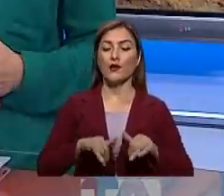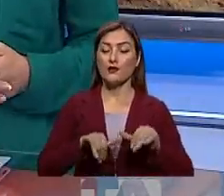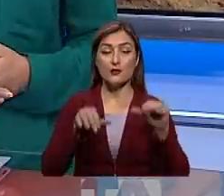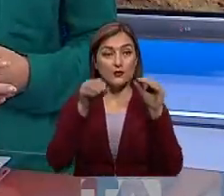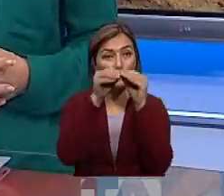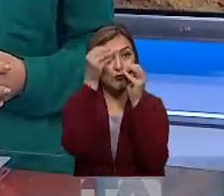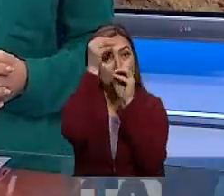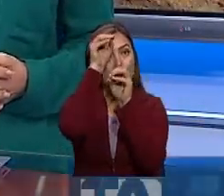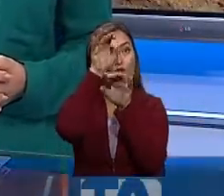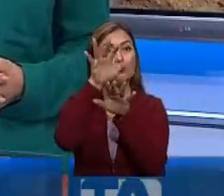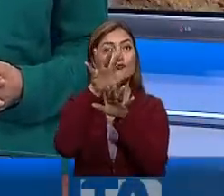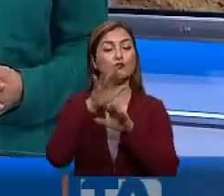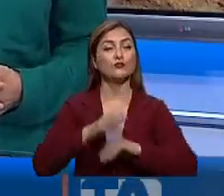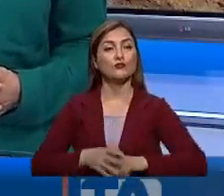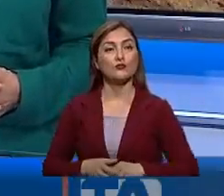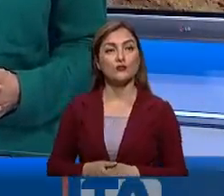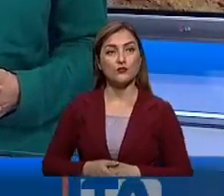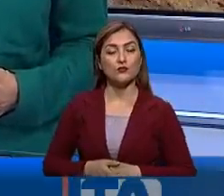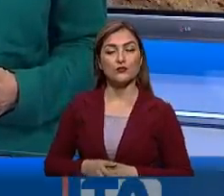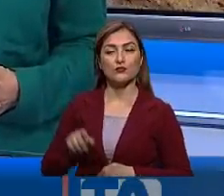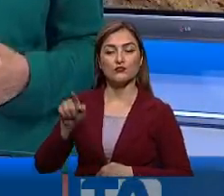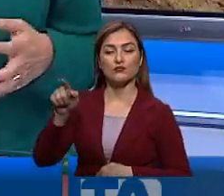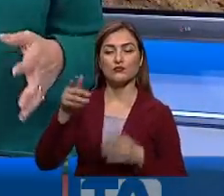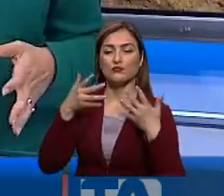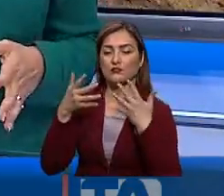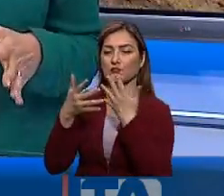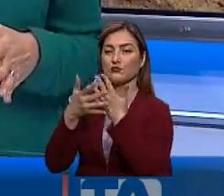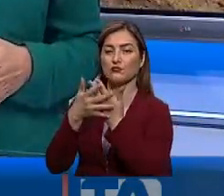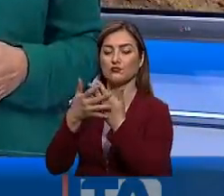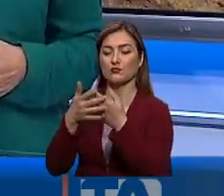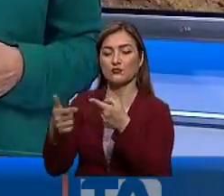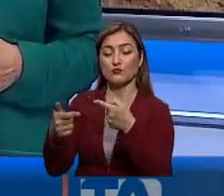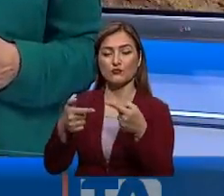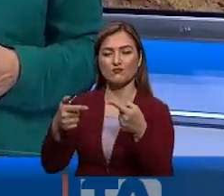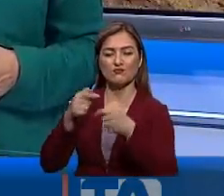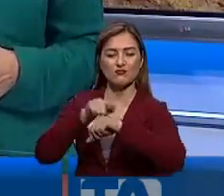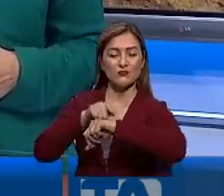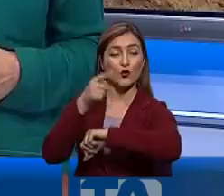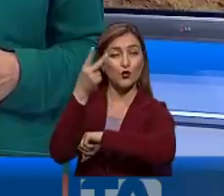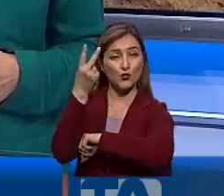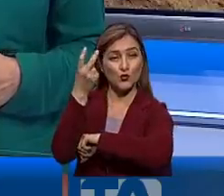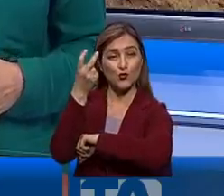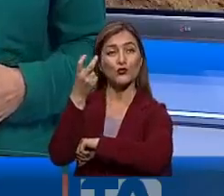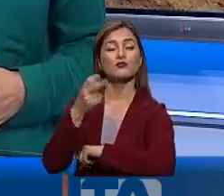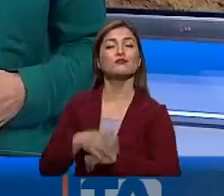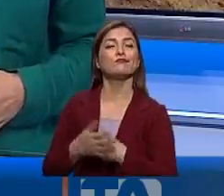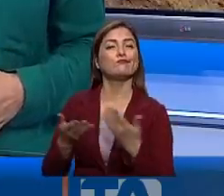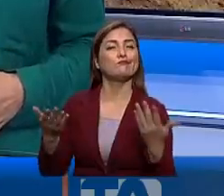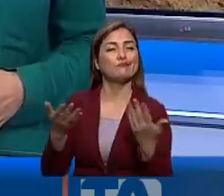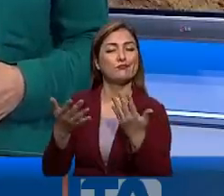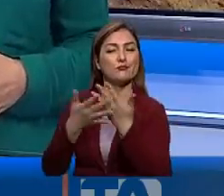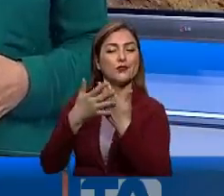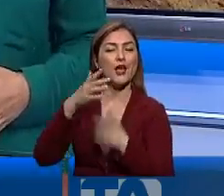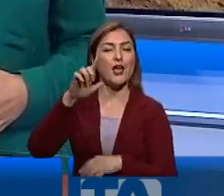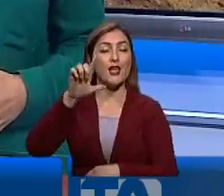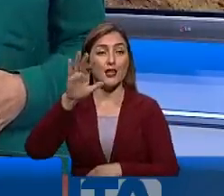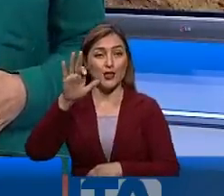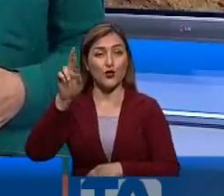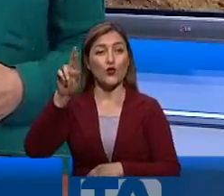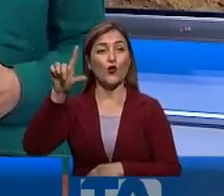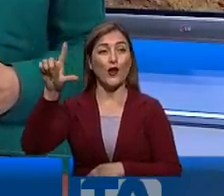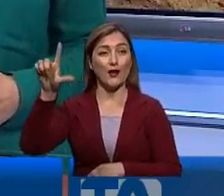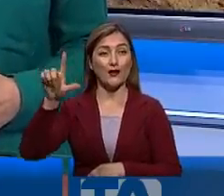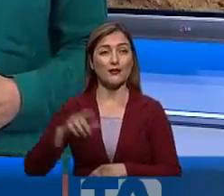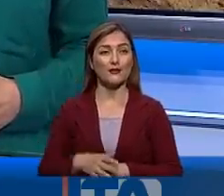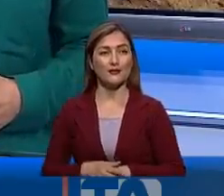Seguimos, amigos. Otro enfrentamiento entre bandas se registró al mediodía al interior de la penitenciaría del Litoral. La policía